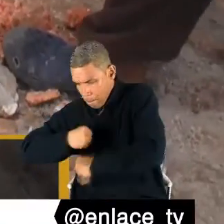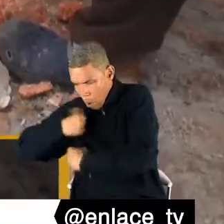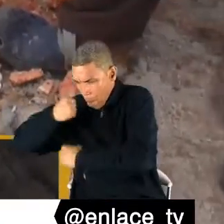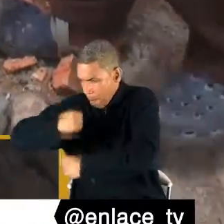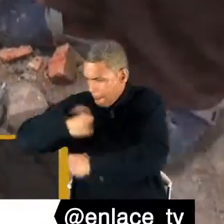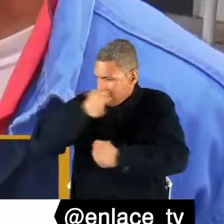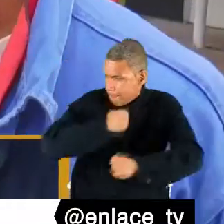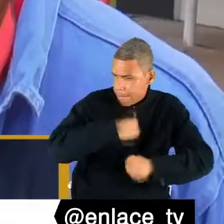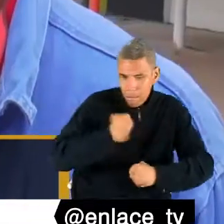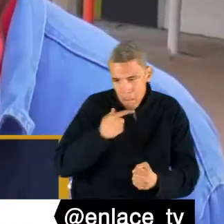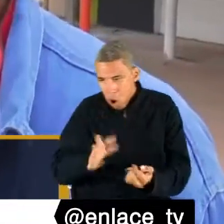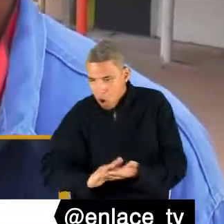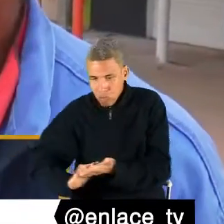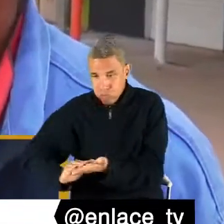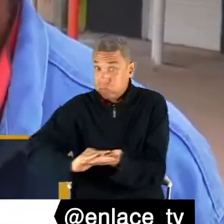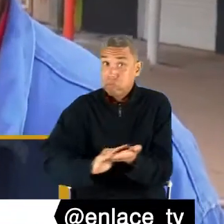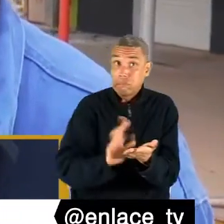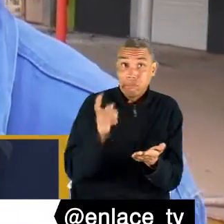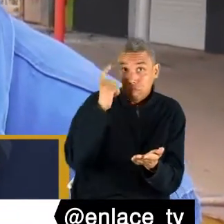Estado. Ahí me están ayudando.